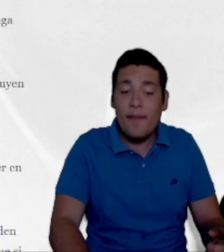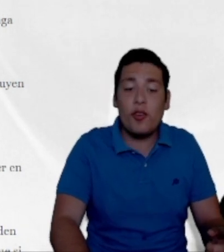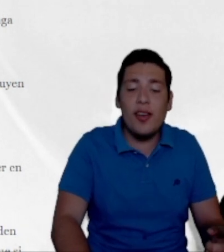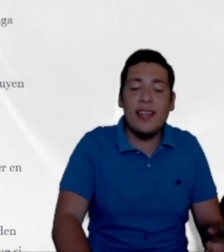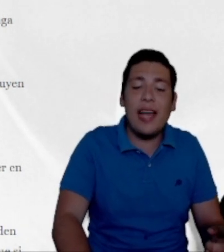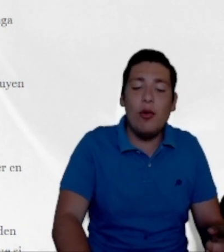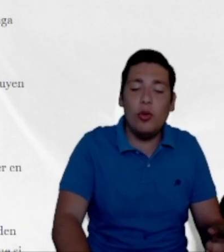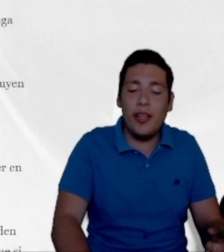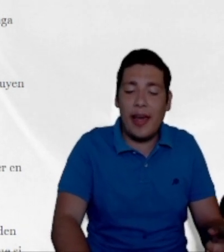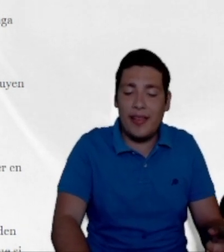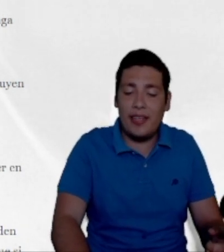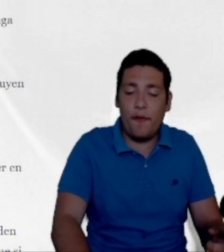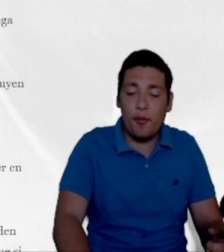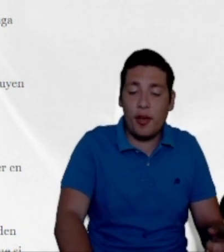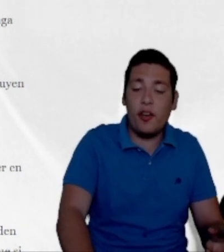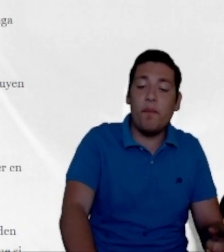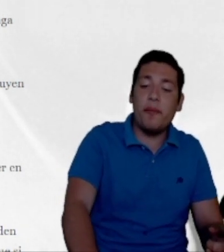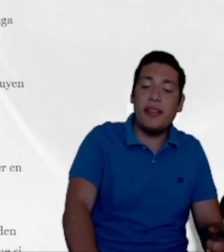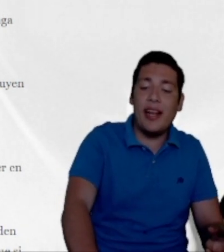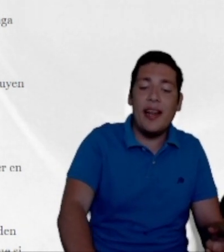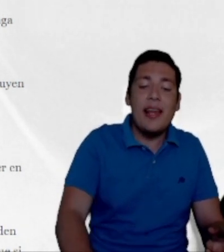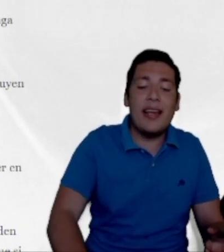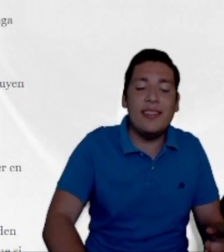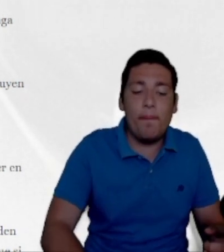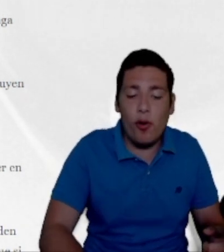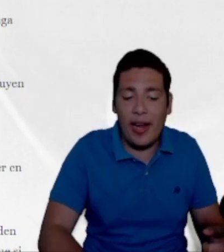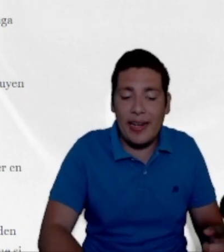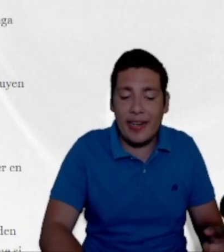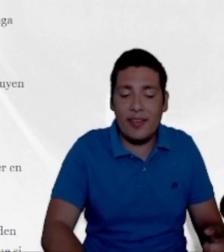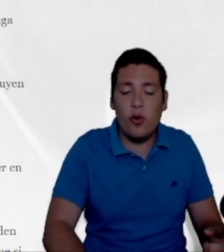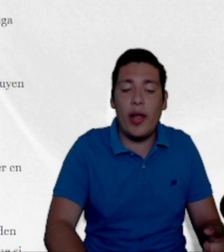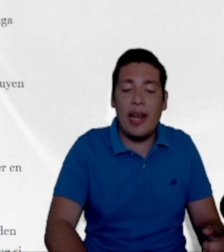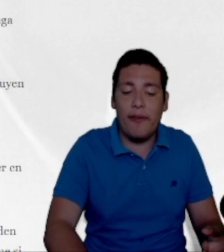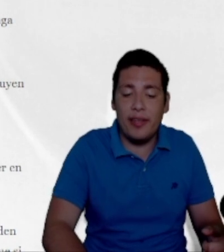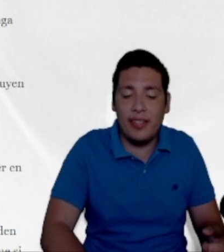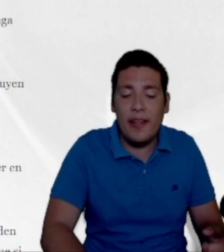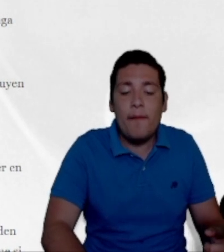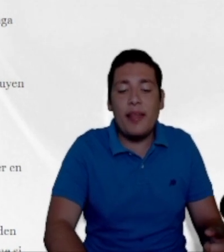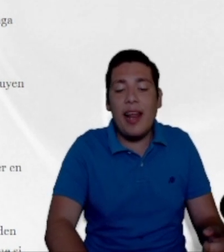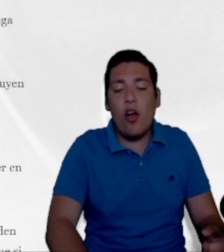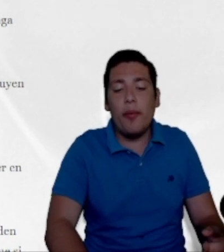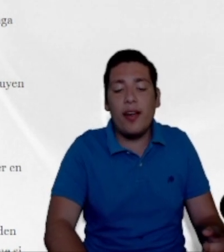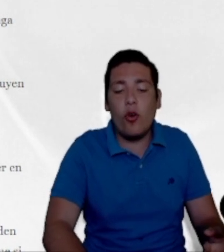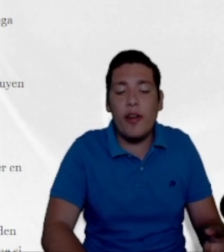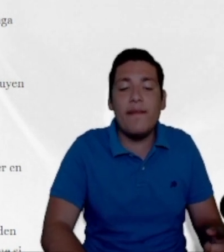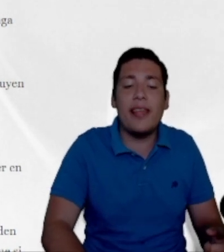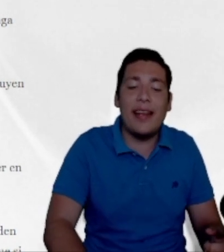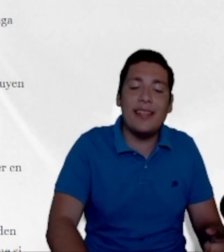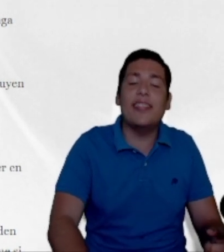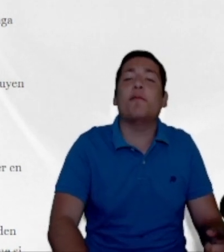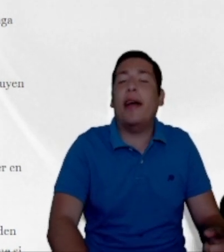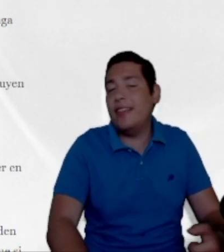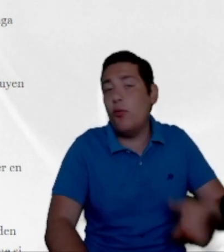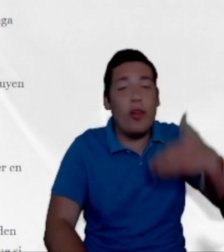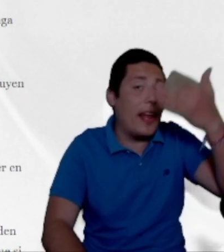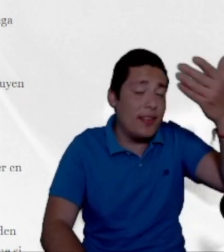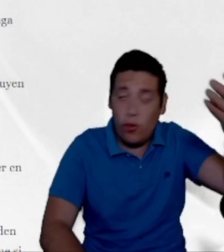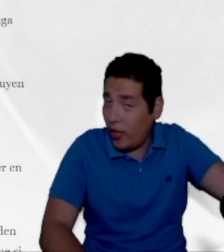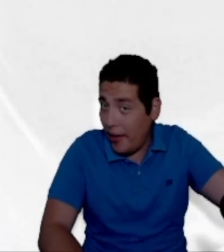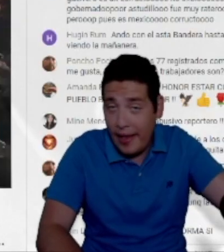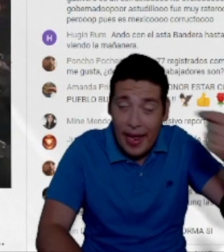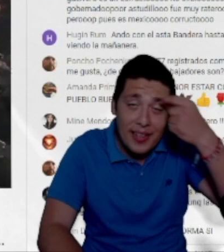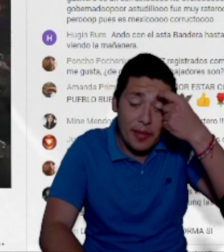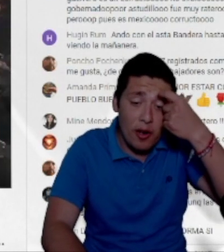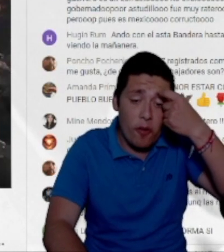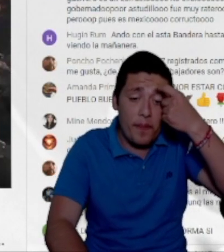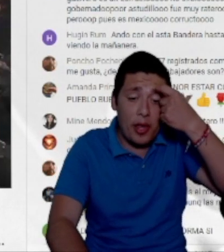rijosidad con las autoridades y afirmó que no permitirán que se ponga en riesgo el avance de la obra con intereses particulares. Lo